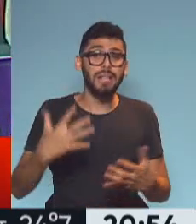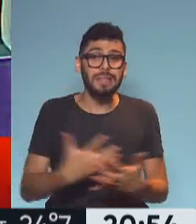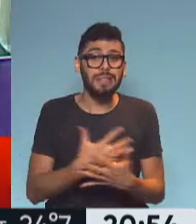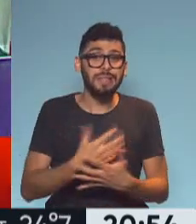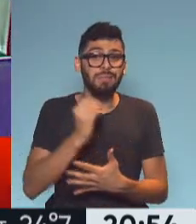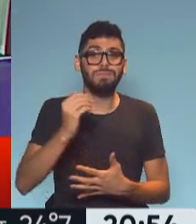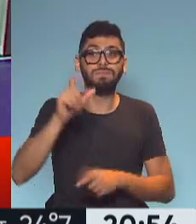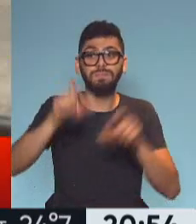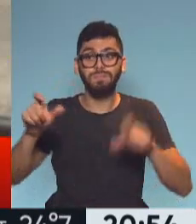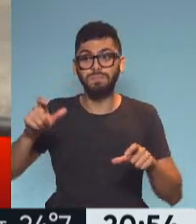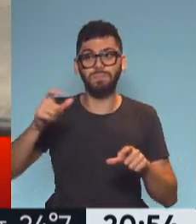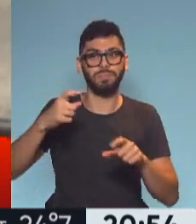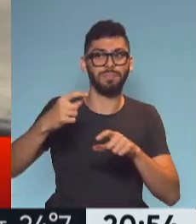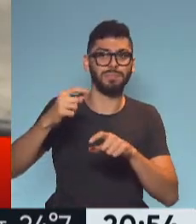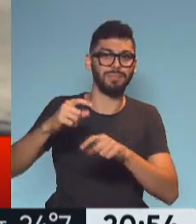afroamericanos.